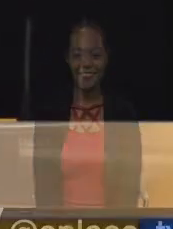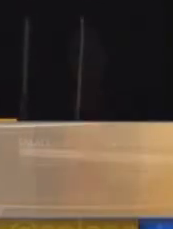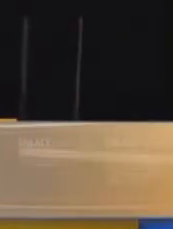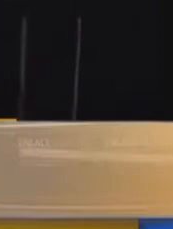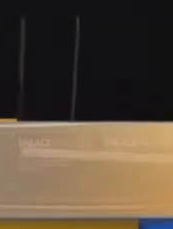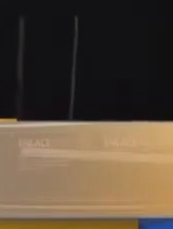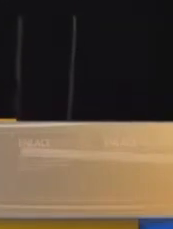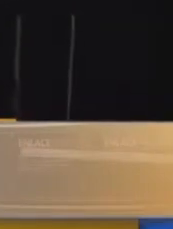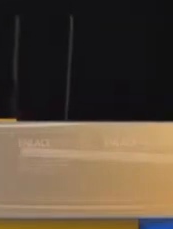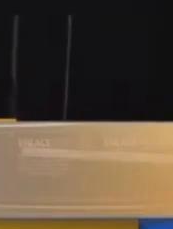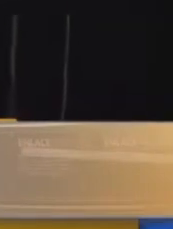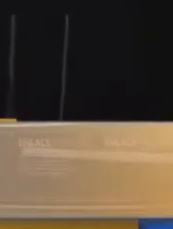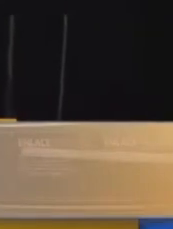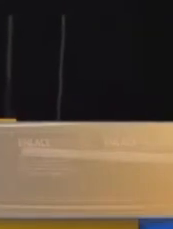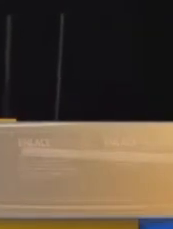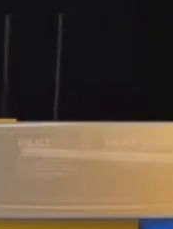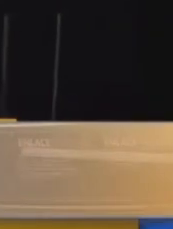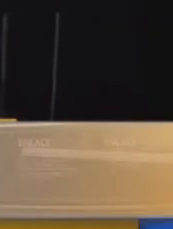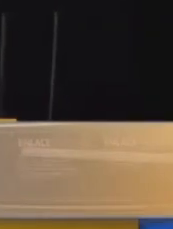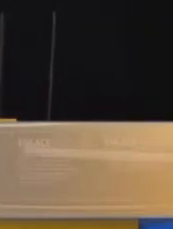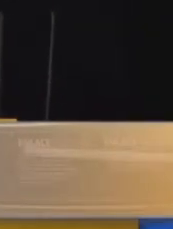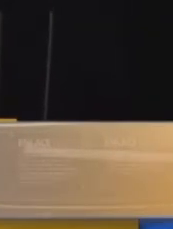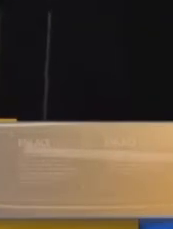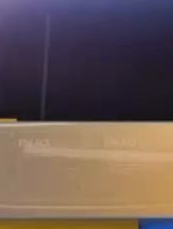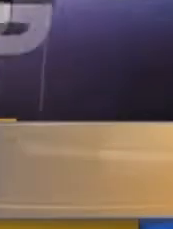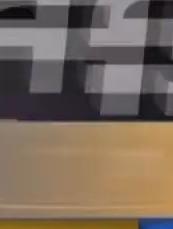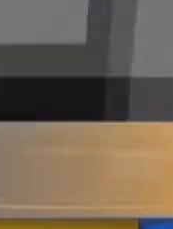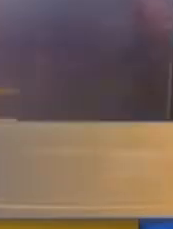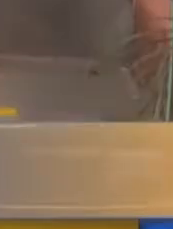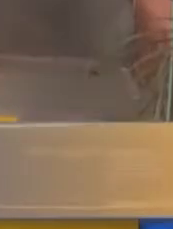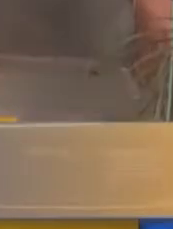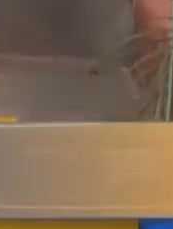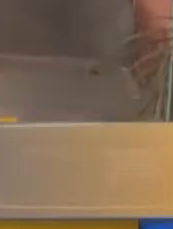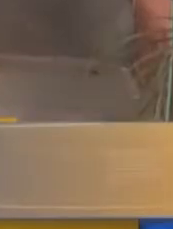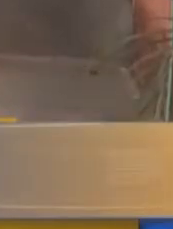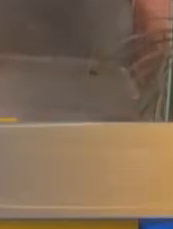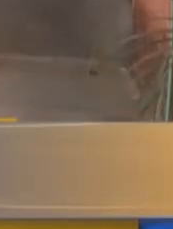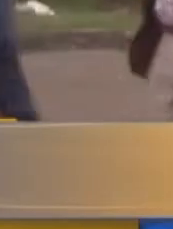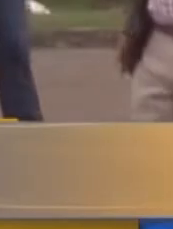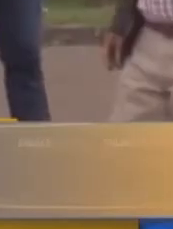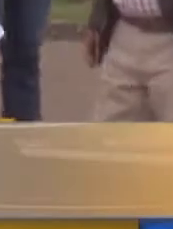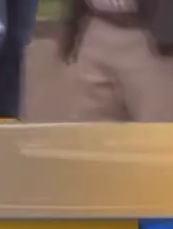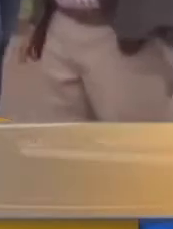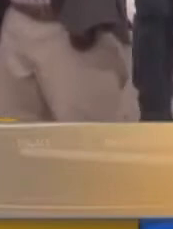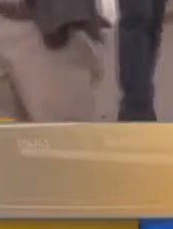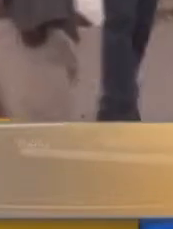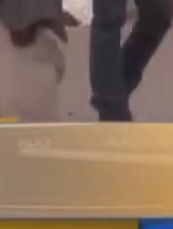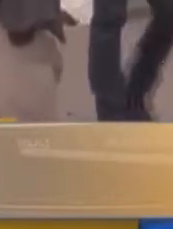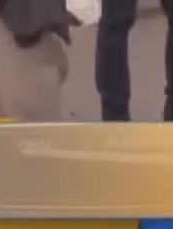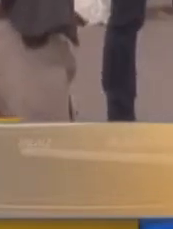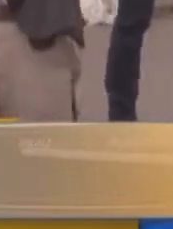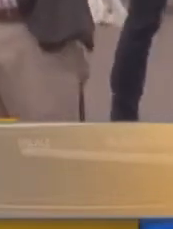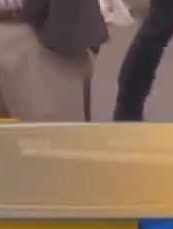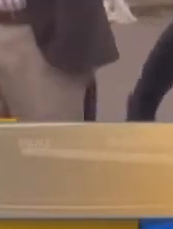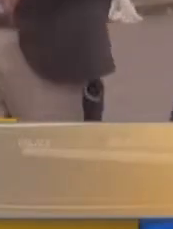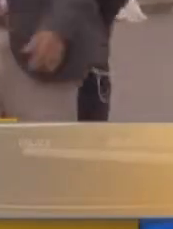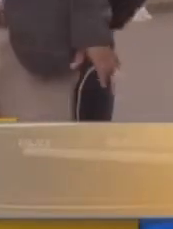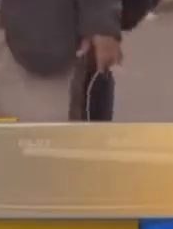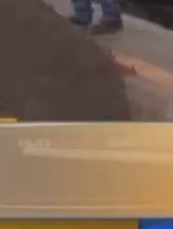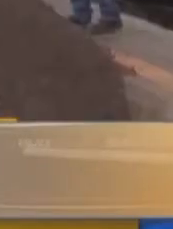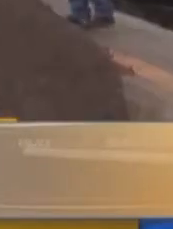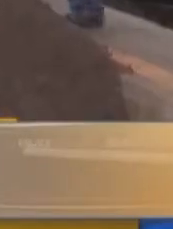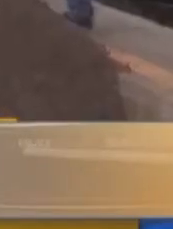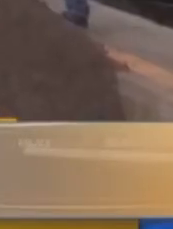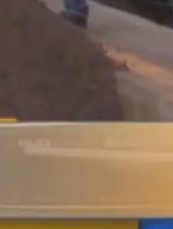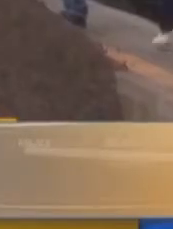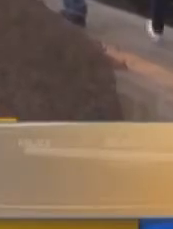Autoridades investigan la muerte de una menor de 13 años en el corregimiento El Llanito. Obras de autopavimentación, construcción en andenes y alcantarillado recorrió el alcalde de Barranca